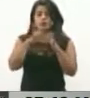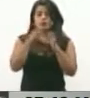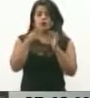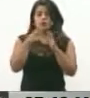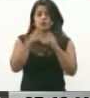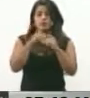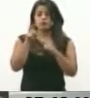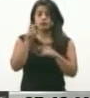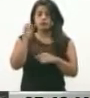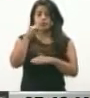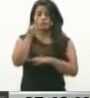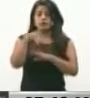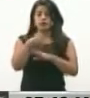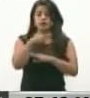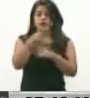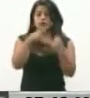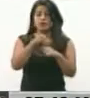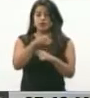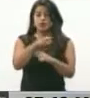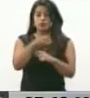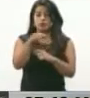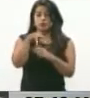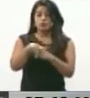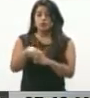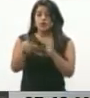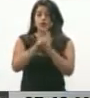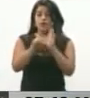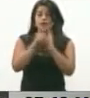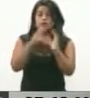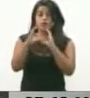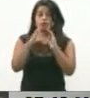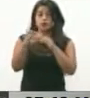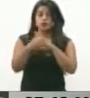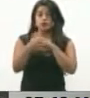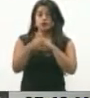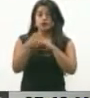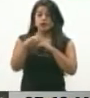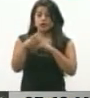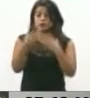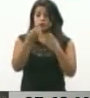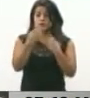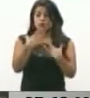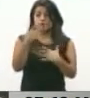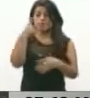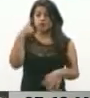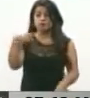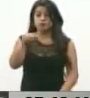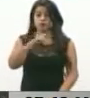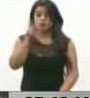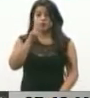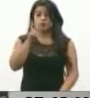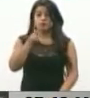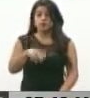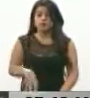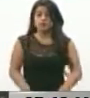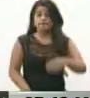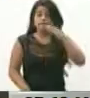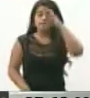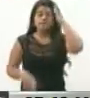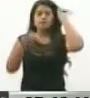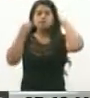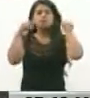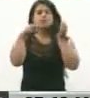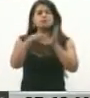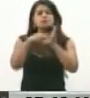Desde la Asamblea Nacional se ha pretendido vulnerar lo que es la ley de telecomunicaciones, que tanto bien le ha hecho a nuestro país. La posición de ustedes